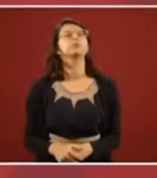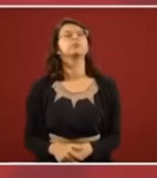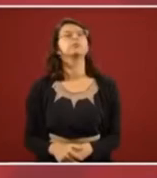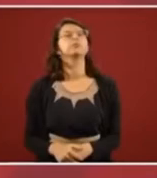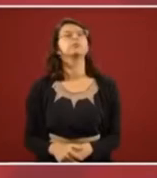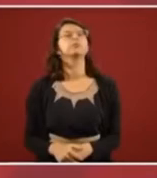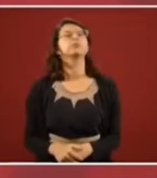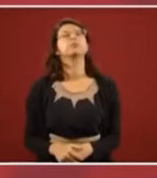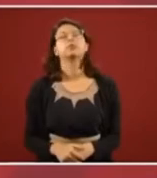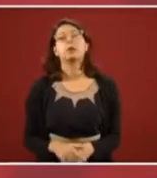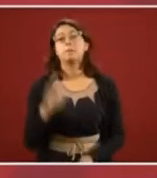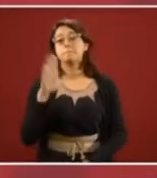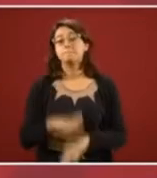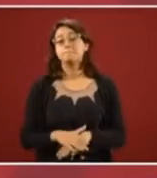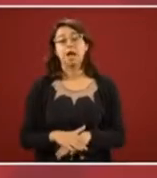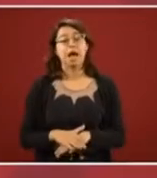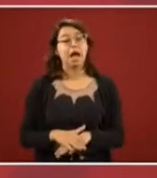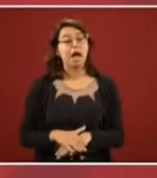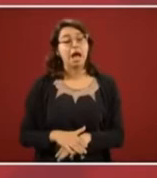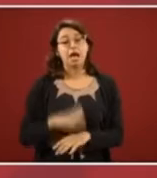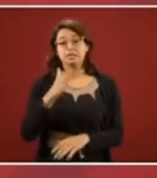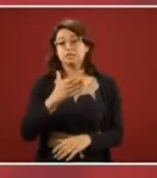ese mes